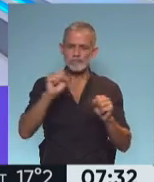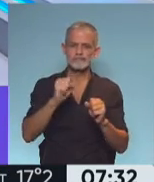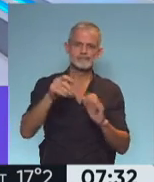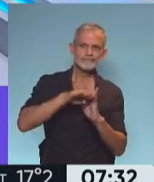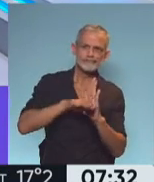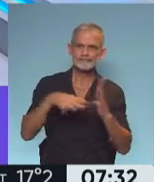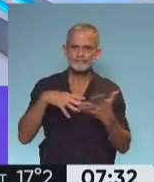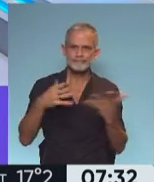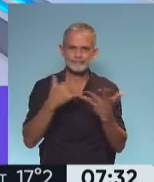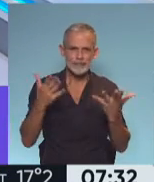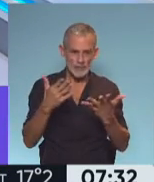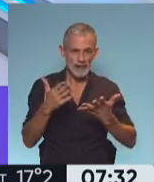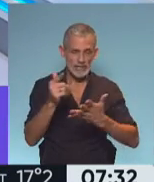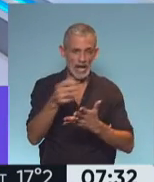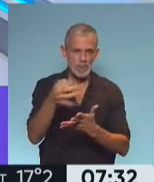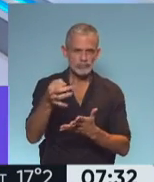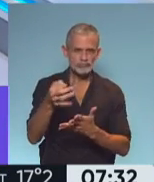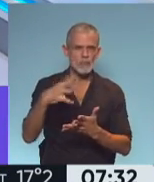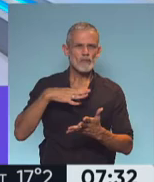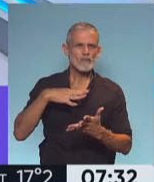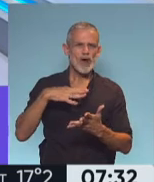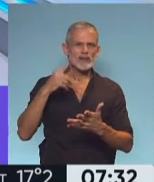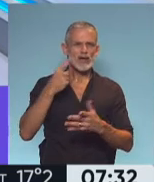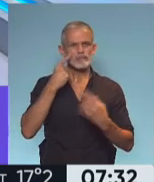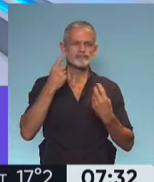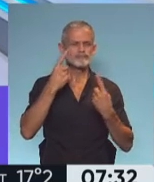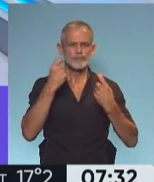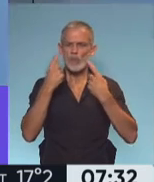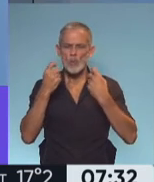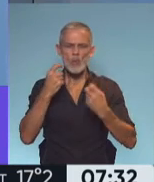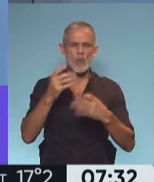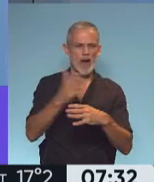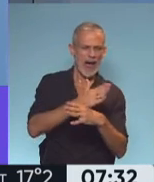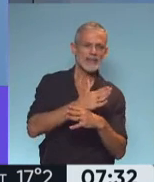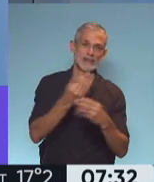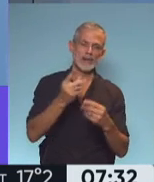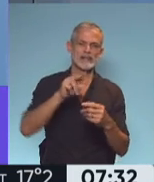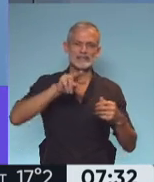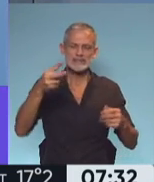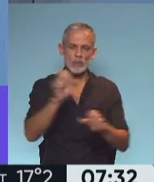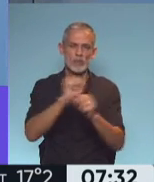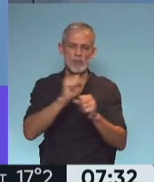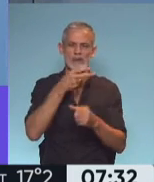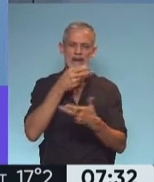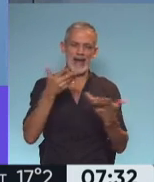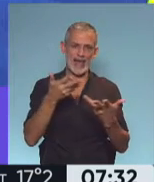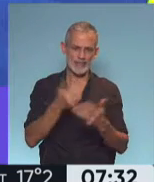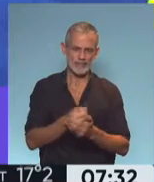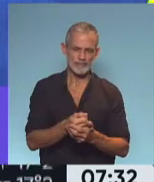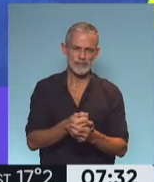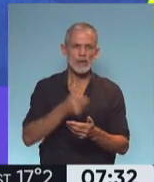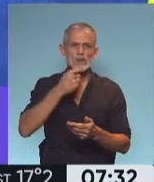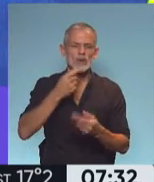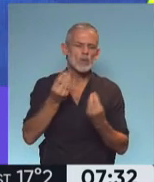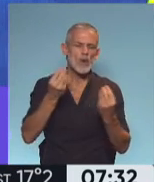que se refiere exactamente a la falta de prohibición a la falta de medidas de seguridad para evitar un segundo atentado y pues tiene que ver allí por ejemplo